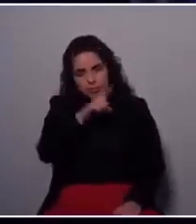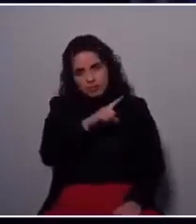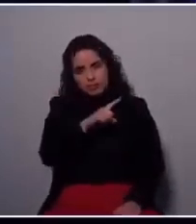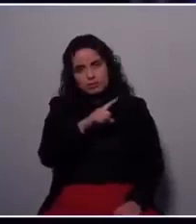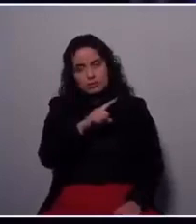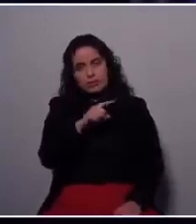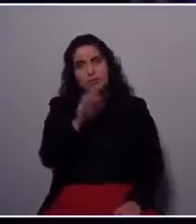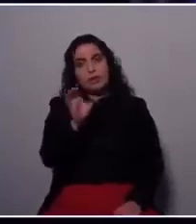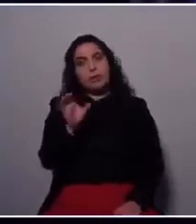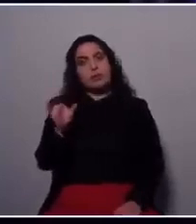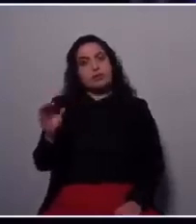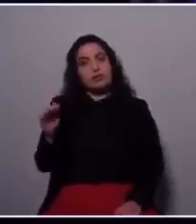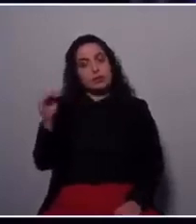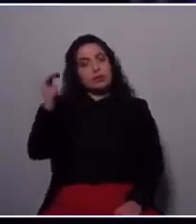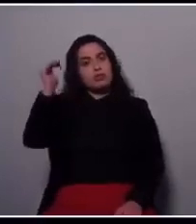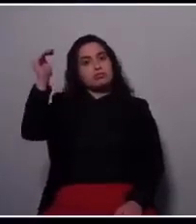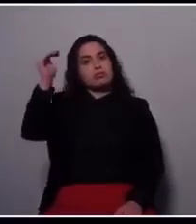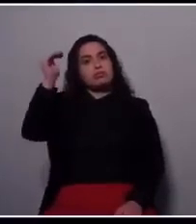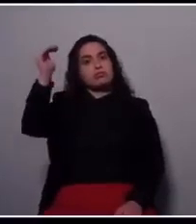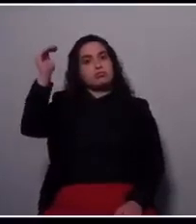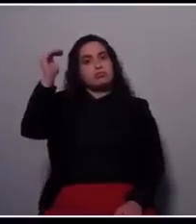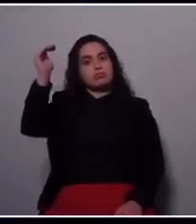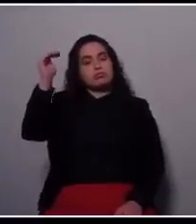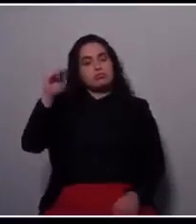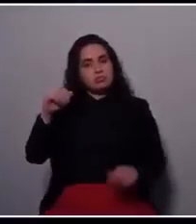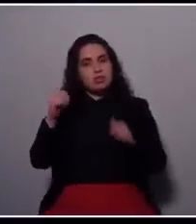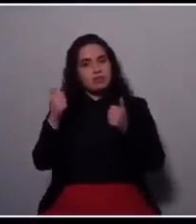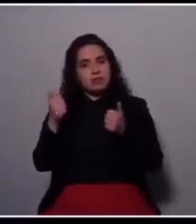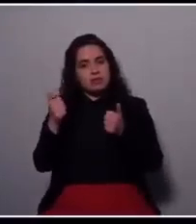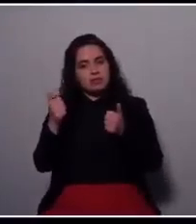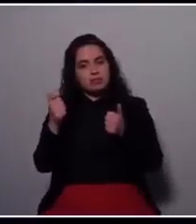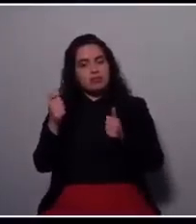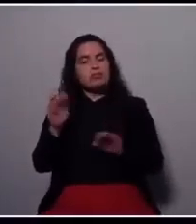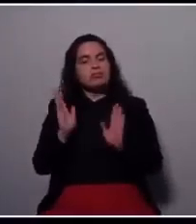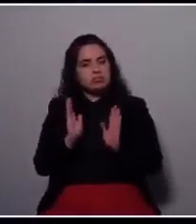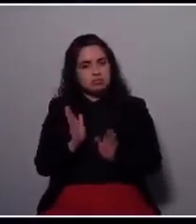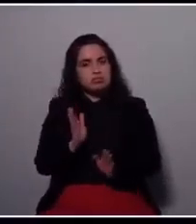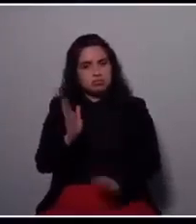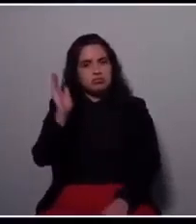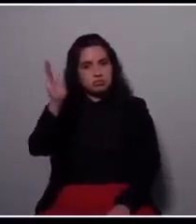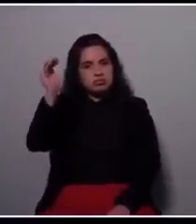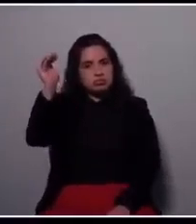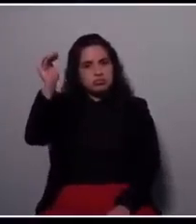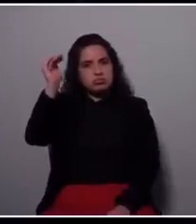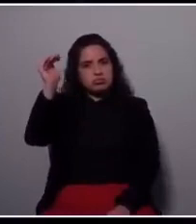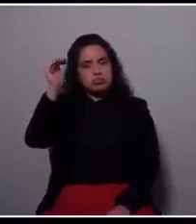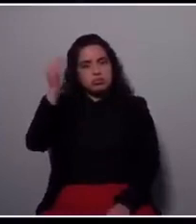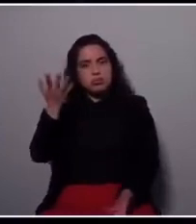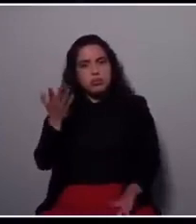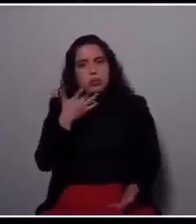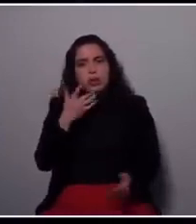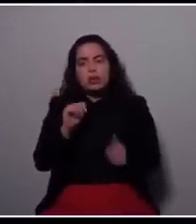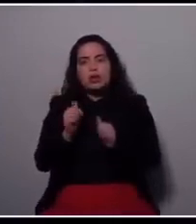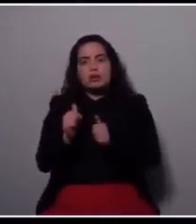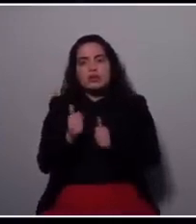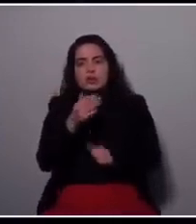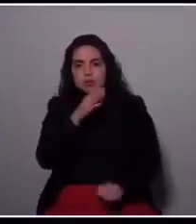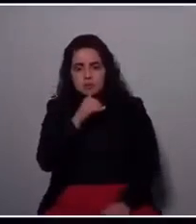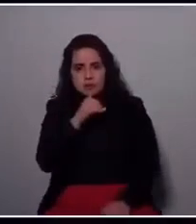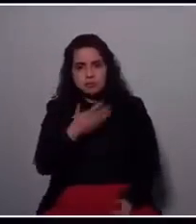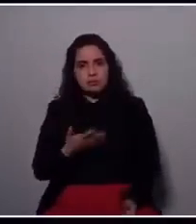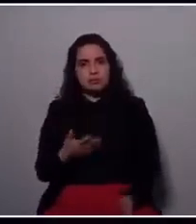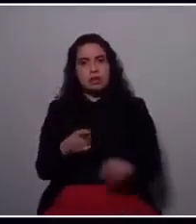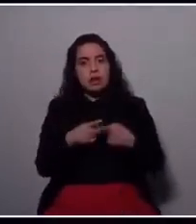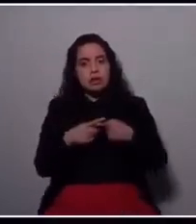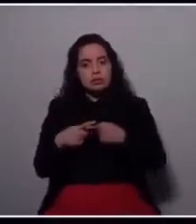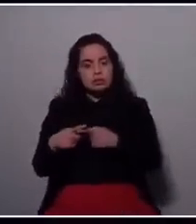no son desafiados. Hay que mirar bien hacia dónde vamos. No estoy diciendo que no haya que eliminar la socialdemocracia. Lo que estoy diciendo